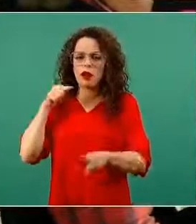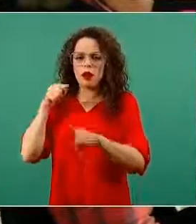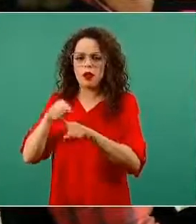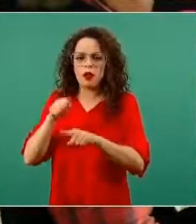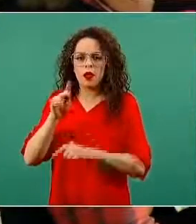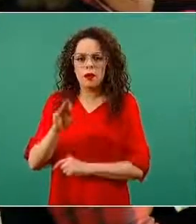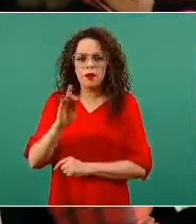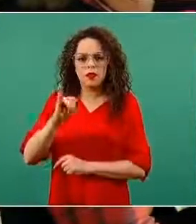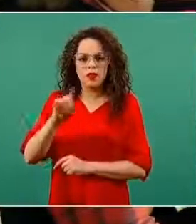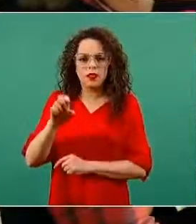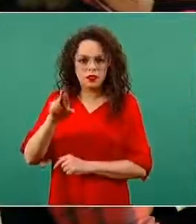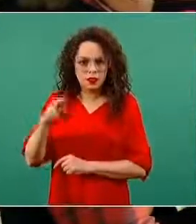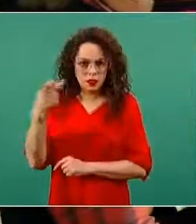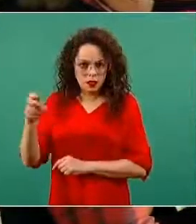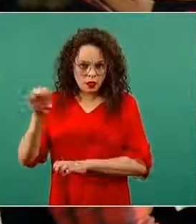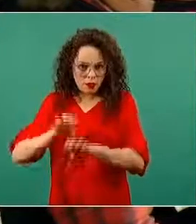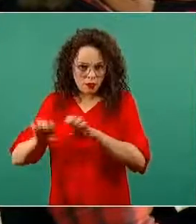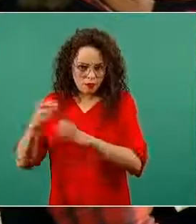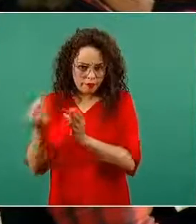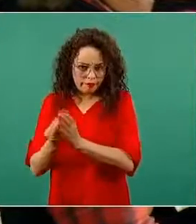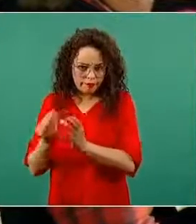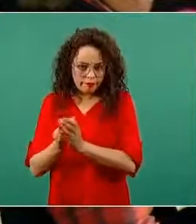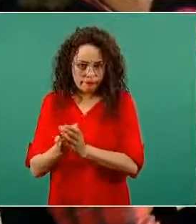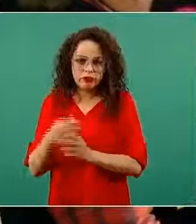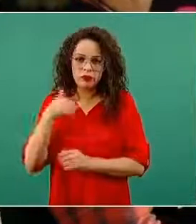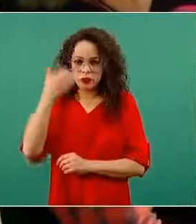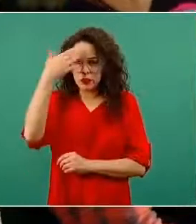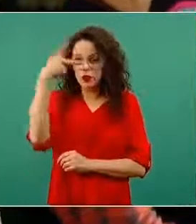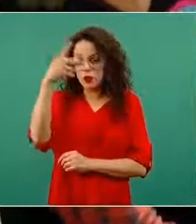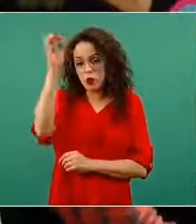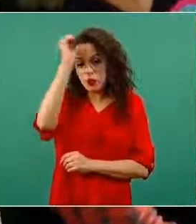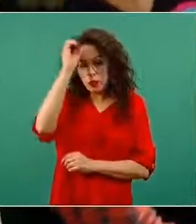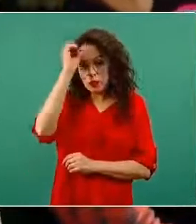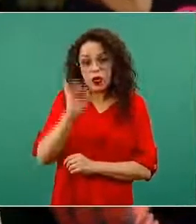Entonces, me gustaría saber cuál es su opinión y si todas las mujeres embarazadas se